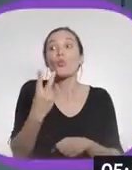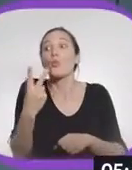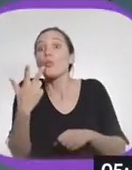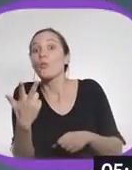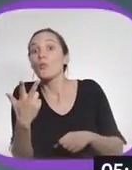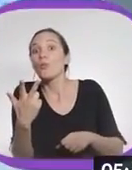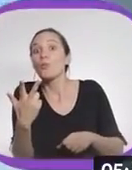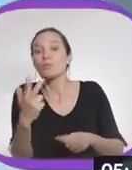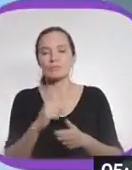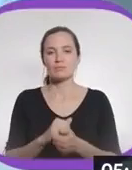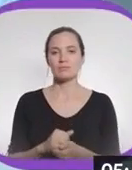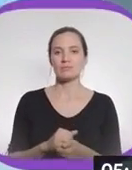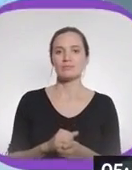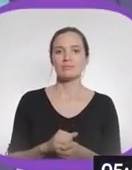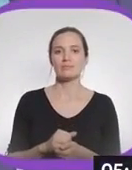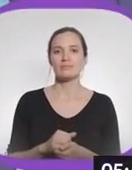a las dos y a las...